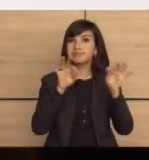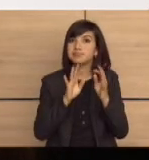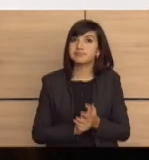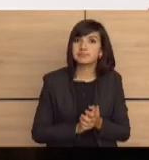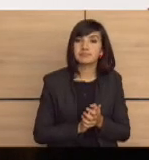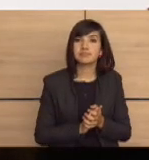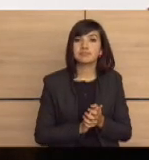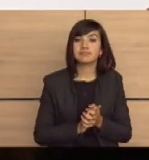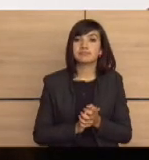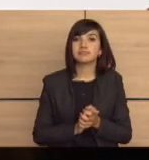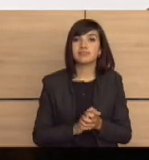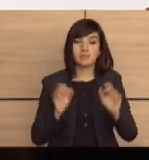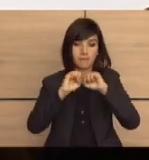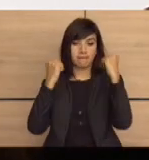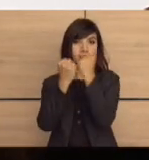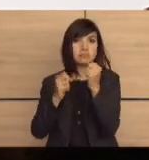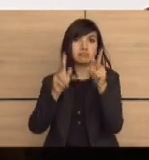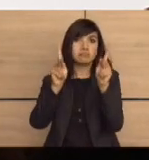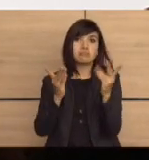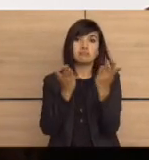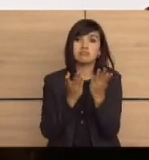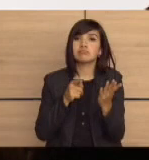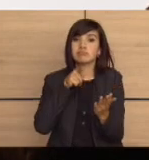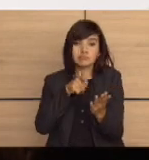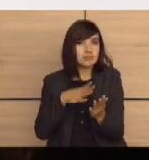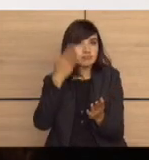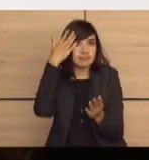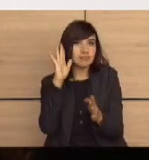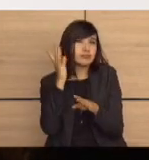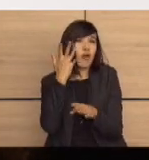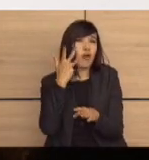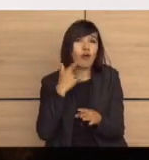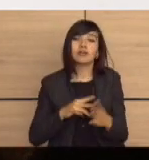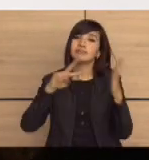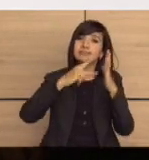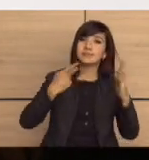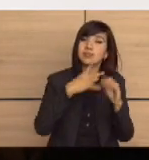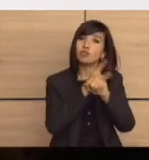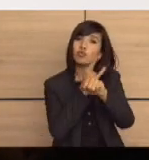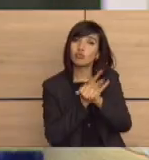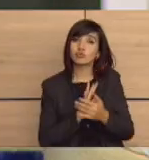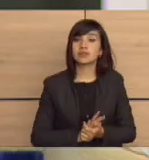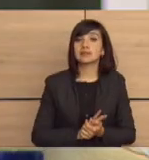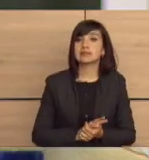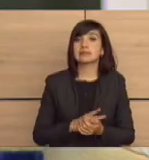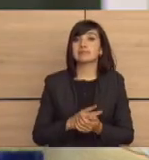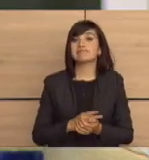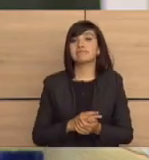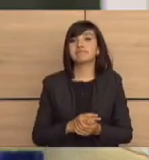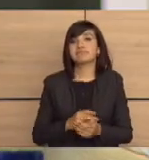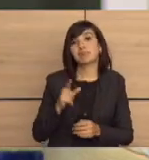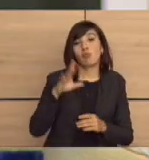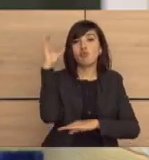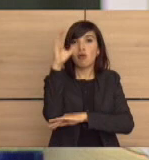aulas, compartimos con estudiantes que son nativos digitales, y de pronto en algunos territorios no hay acceso ni conectividad, pero sí